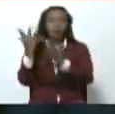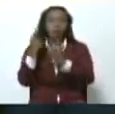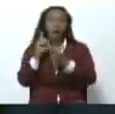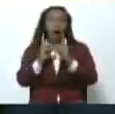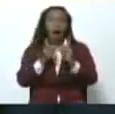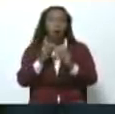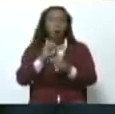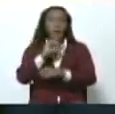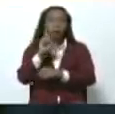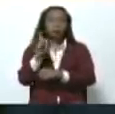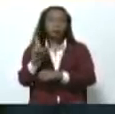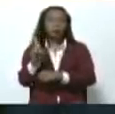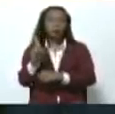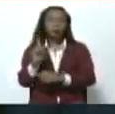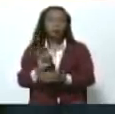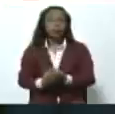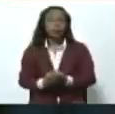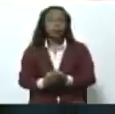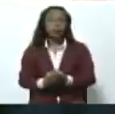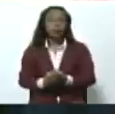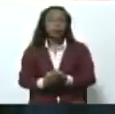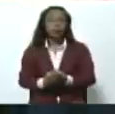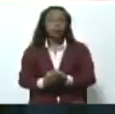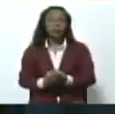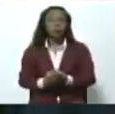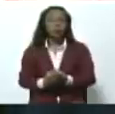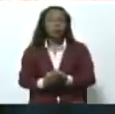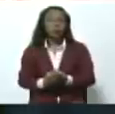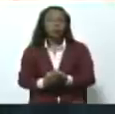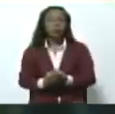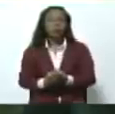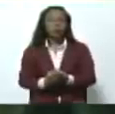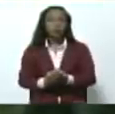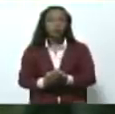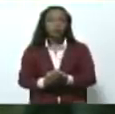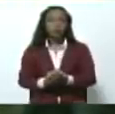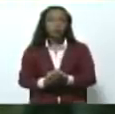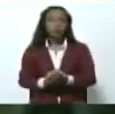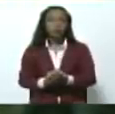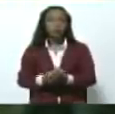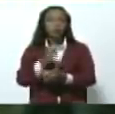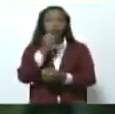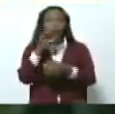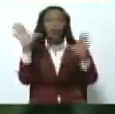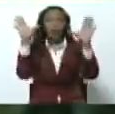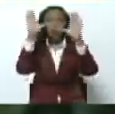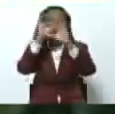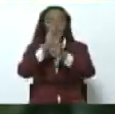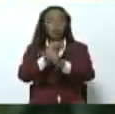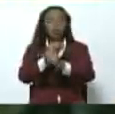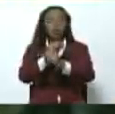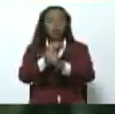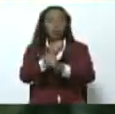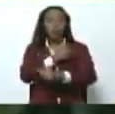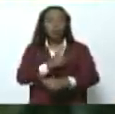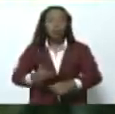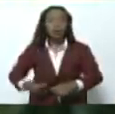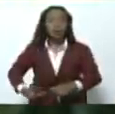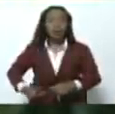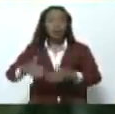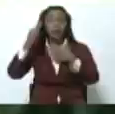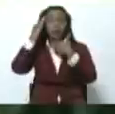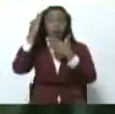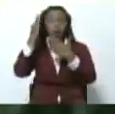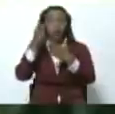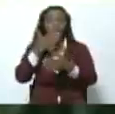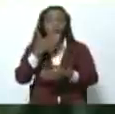preguntas. Bueno, adelante. Buenas noches, señor presidente. Saludos y felicitaciones por la